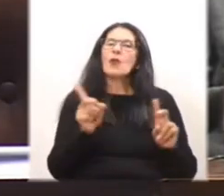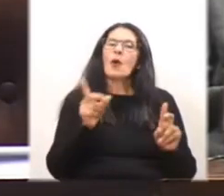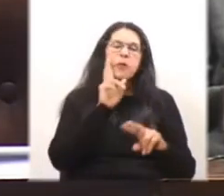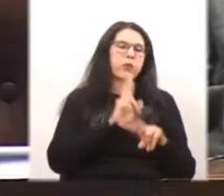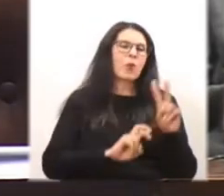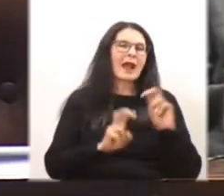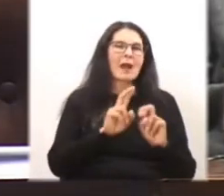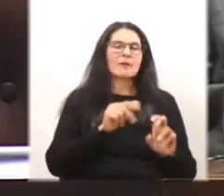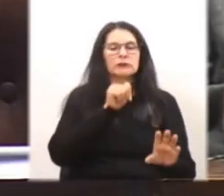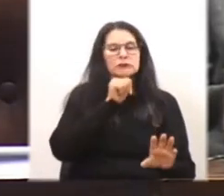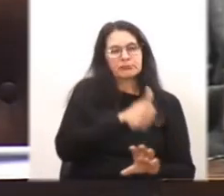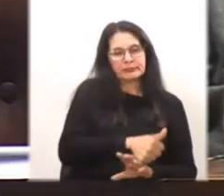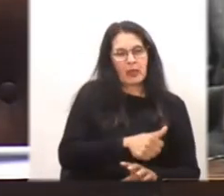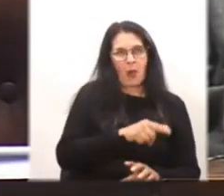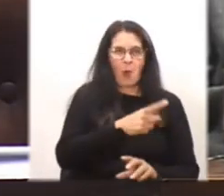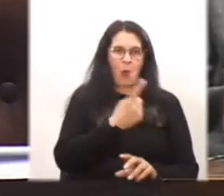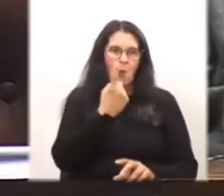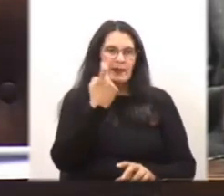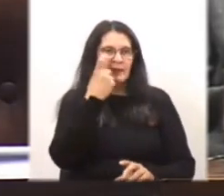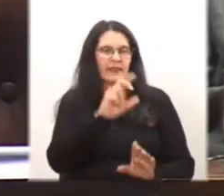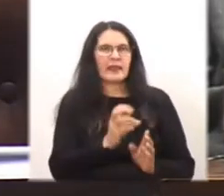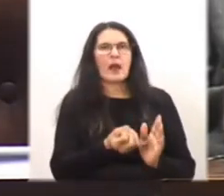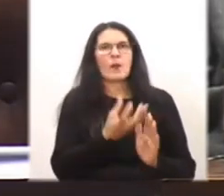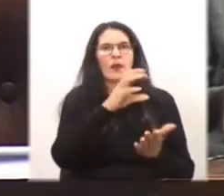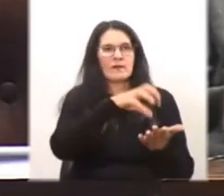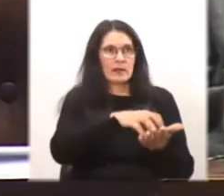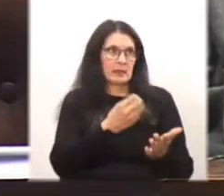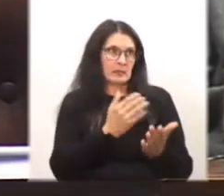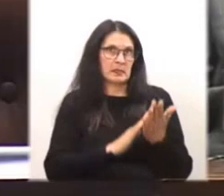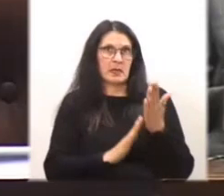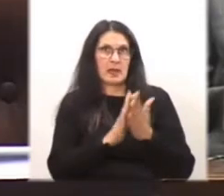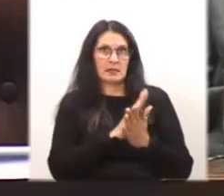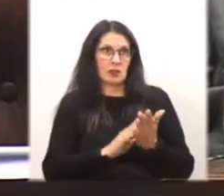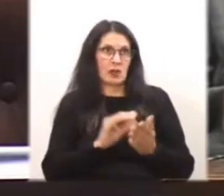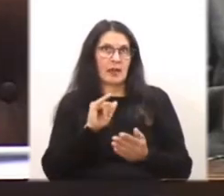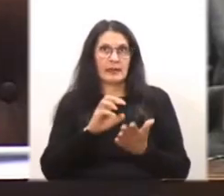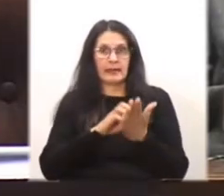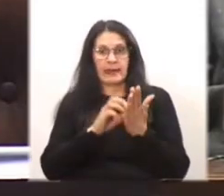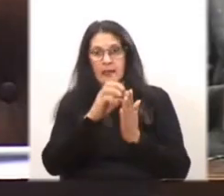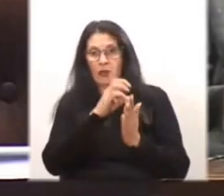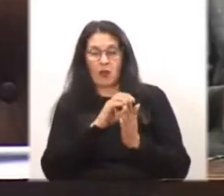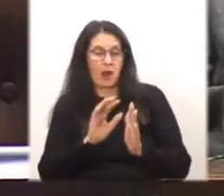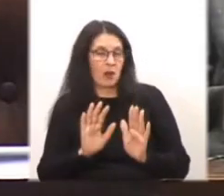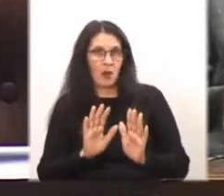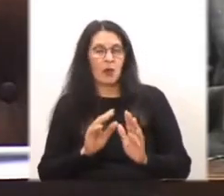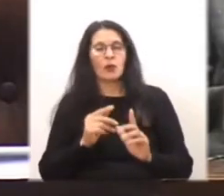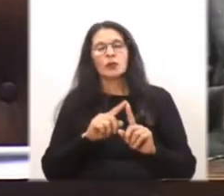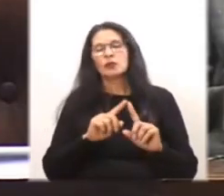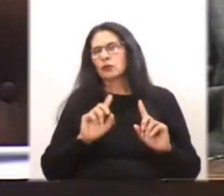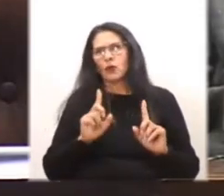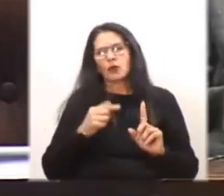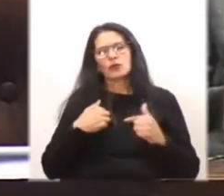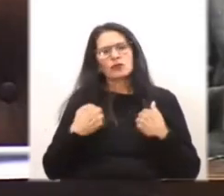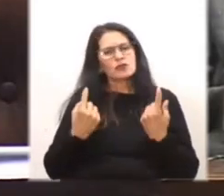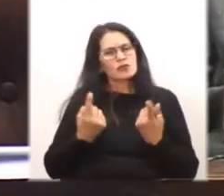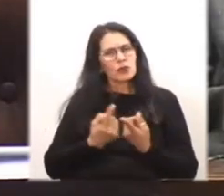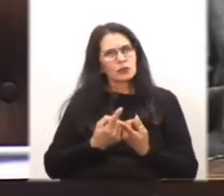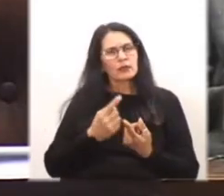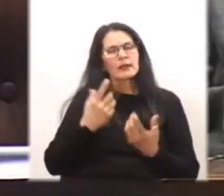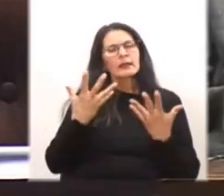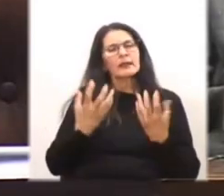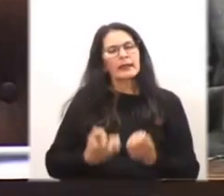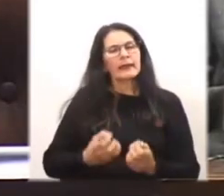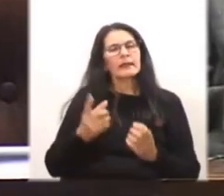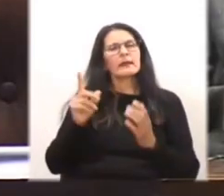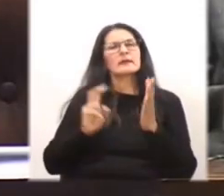perjudicar un emprendimiento que es emblema nacional y regional. sino todo lo contrario. Queremos que Salto